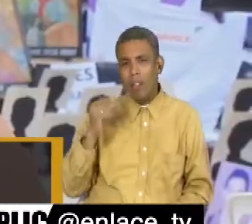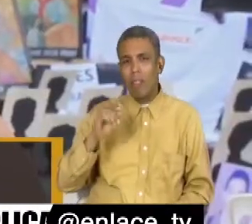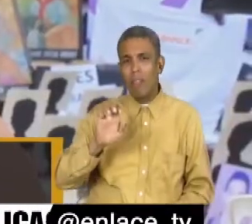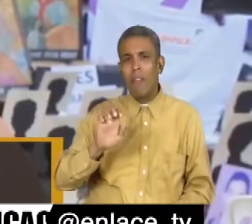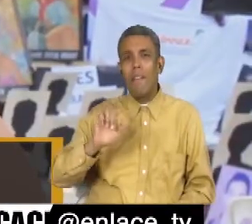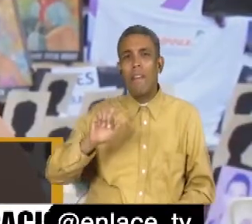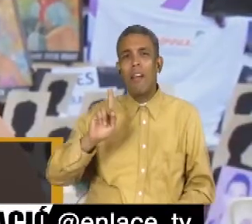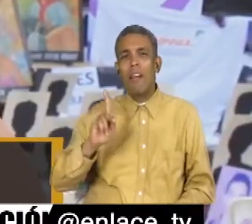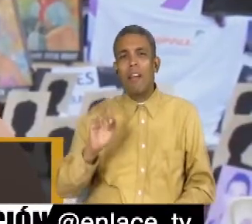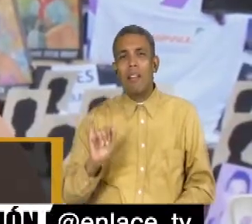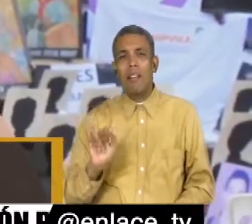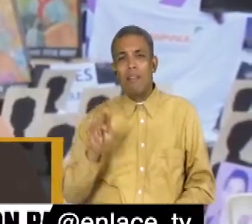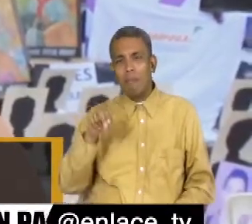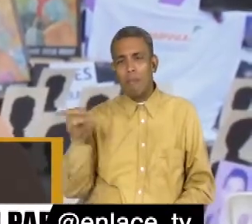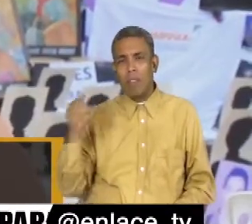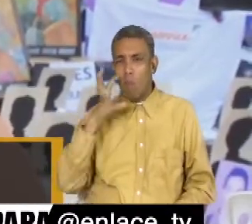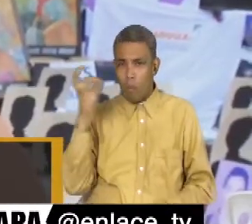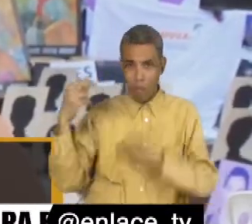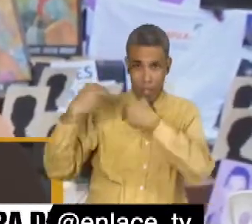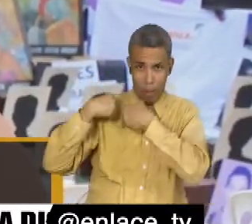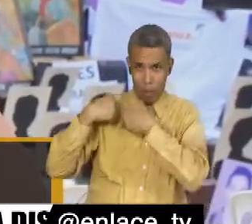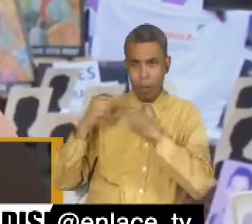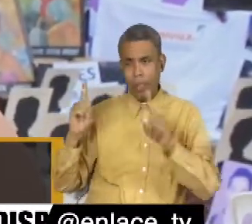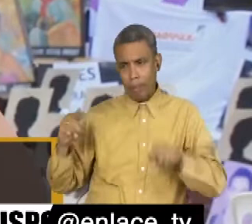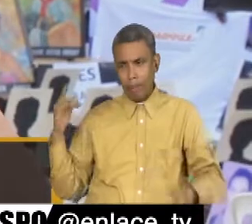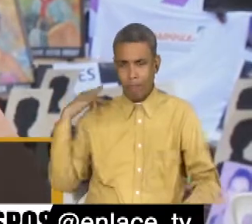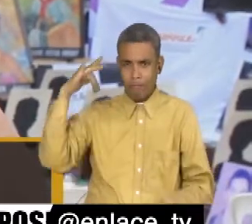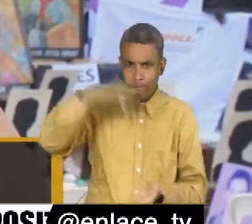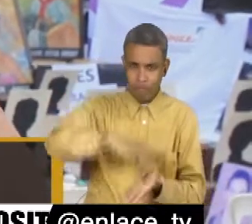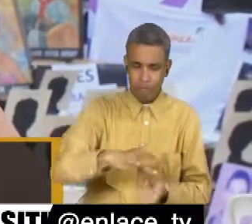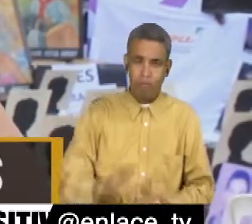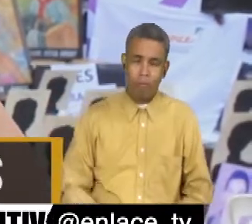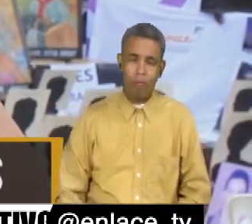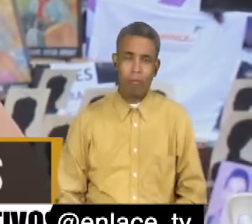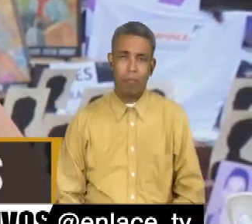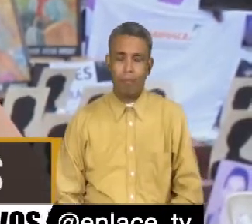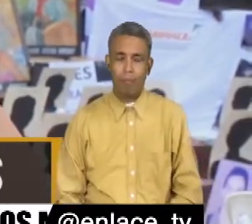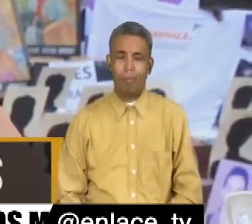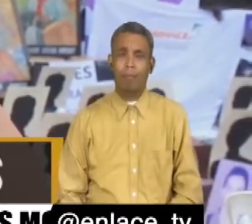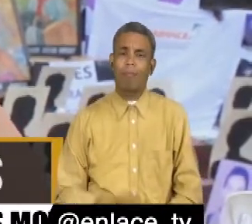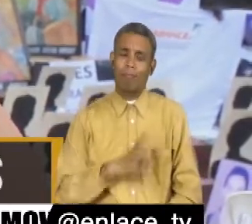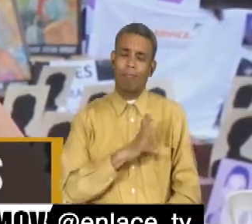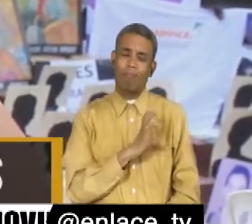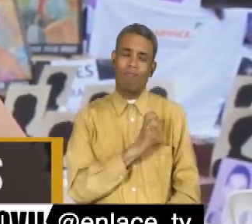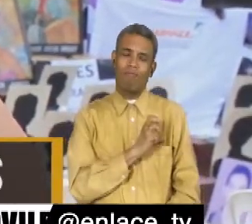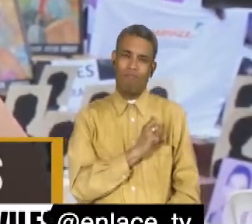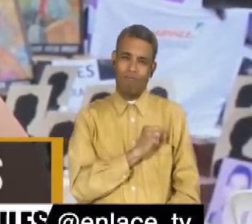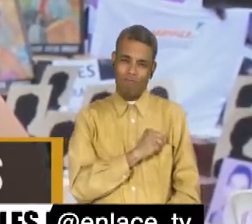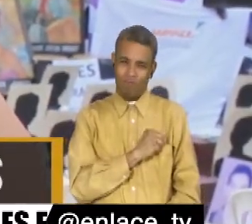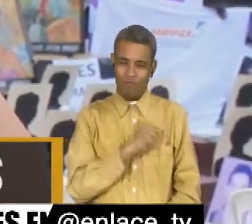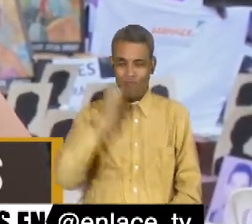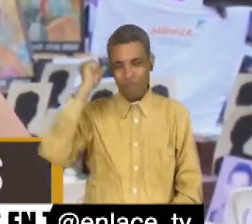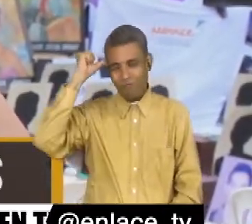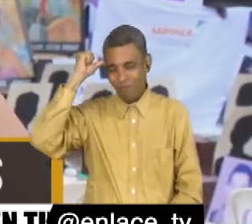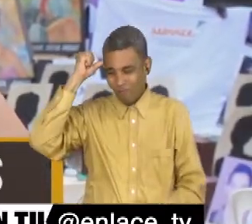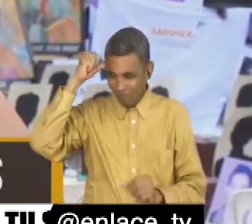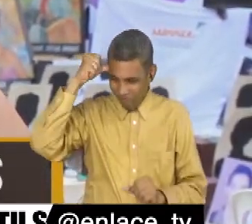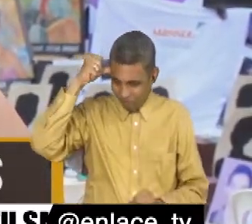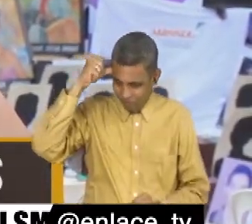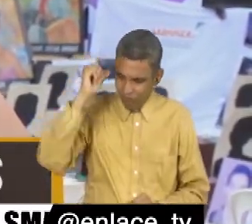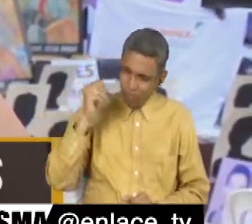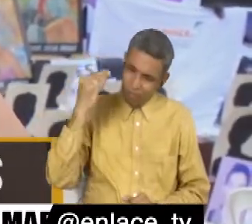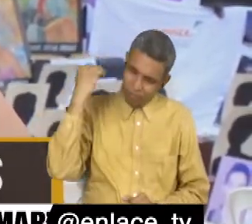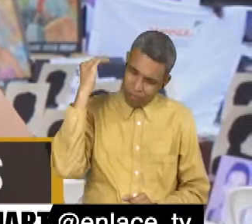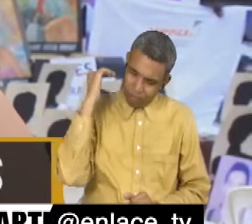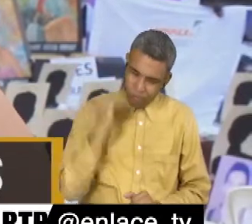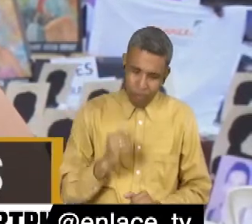hemos unido a esta celebración que pues lamentablemente es triste tener que seguir recordando esas lamentables situaciones de violencia